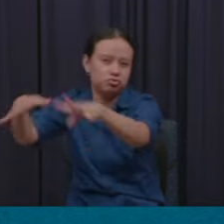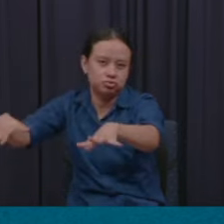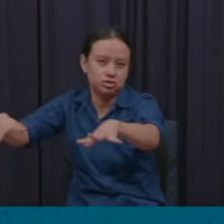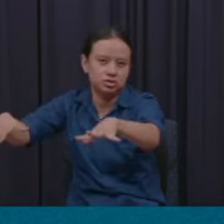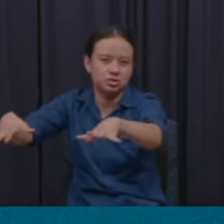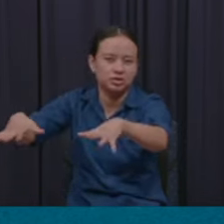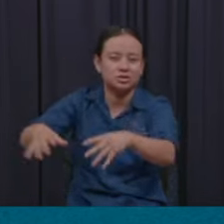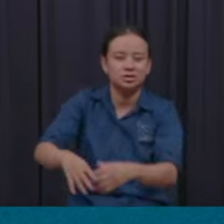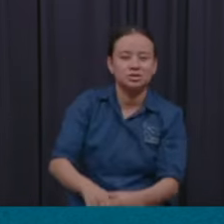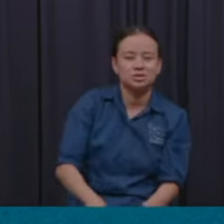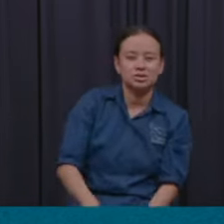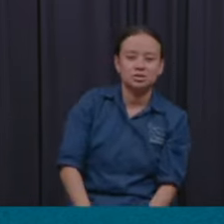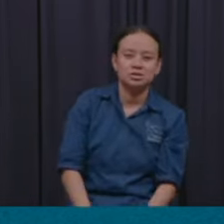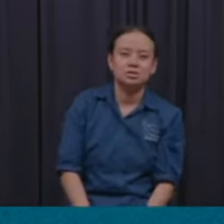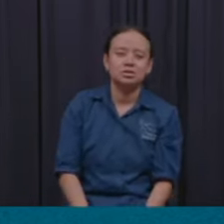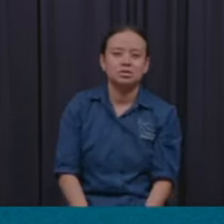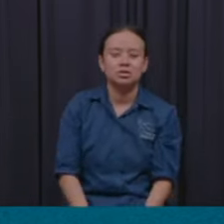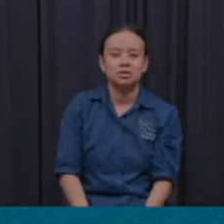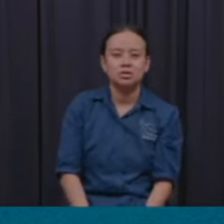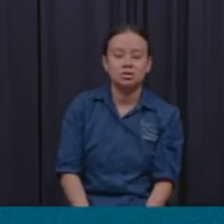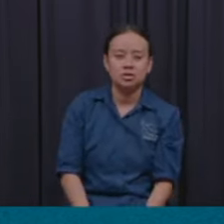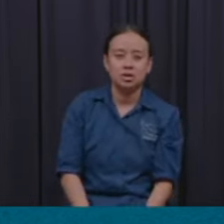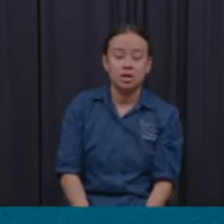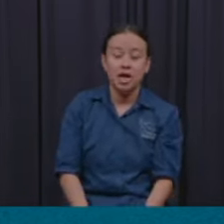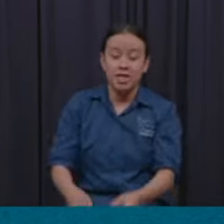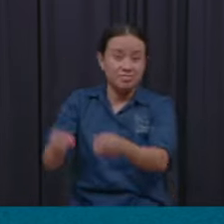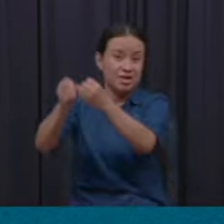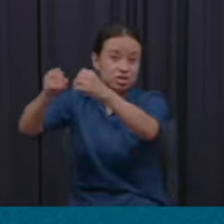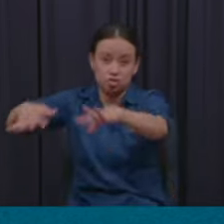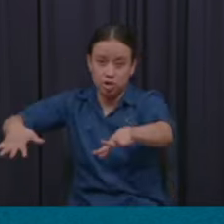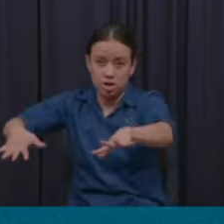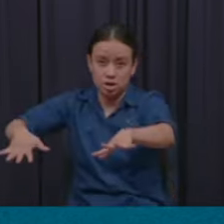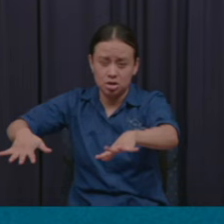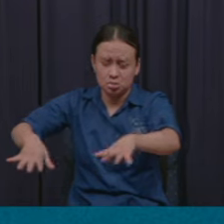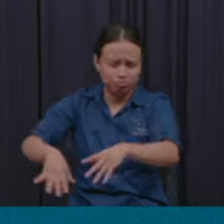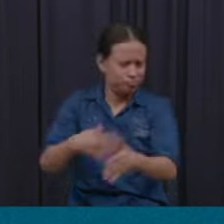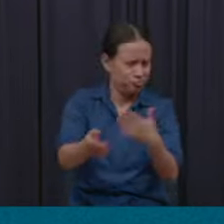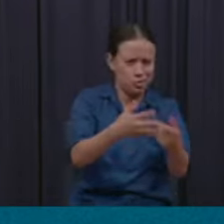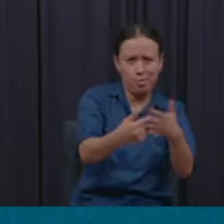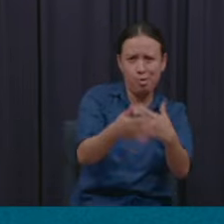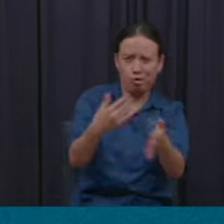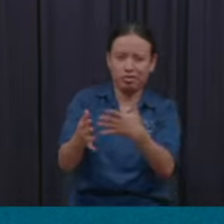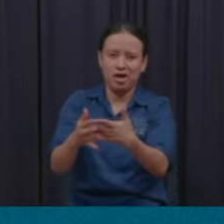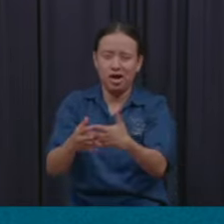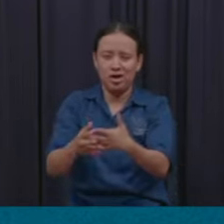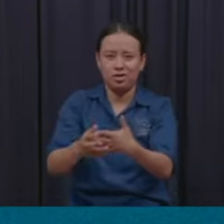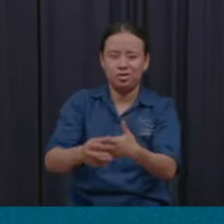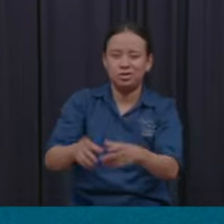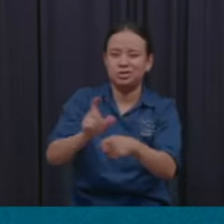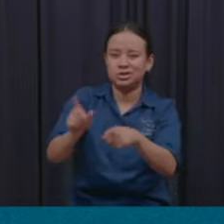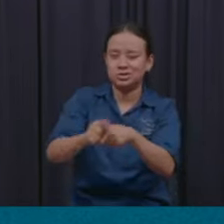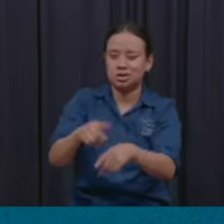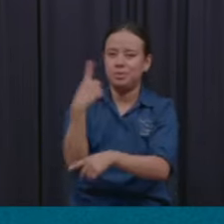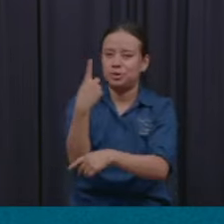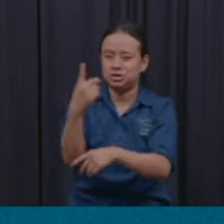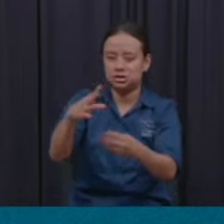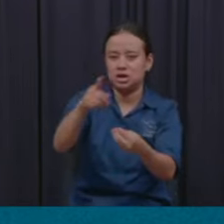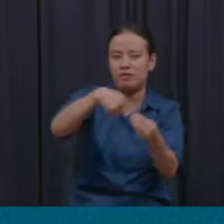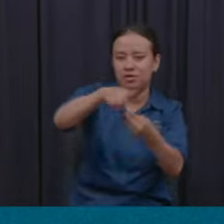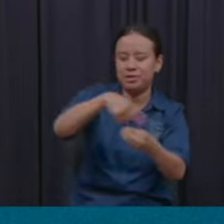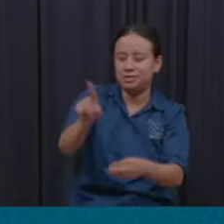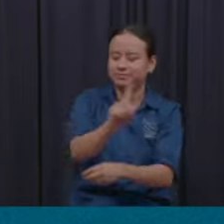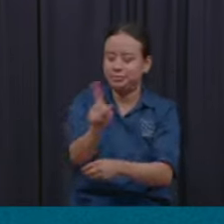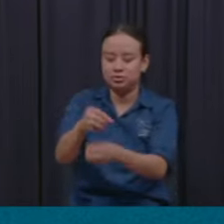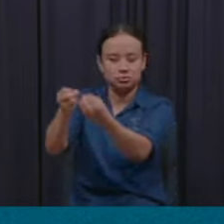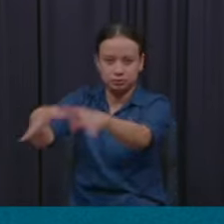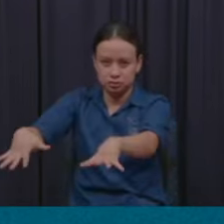No decía, lo vas a esconder porque es una reliquia familiar, el san. ¿Cuál es el santo más conocido? Ya nadie se acuerda,